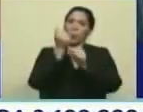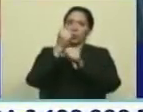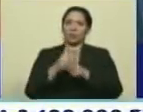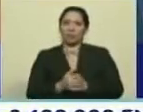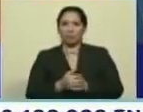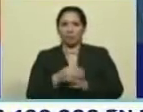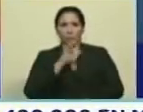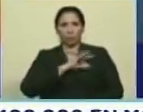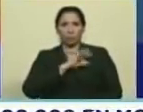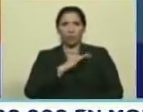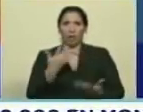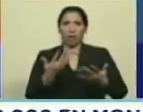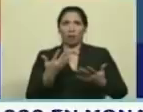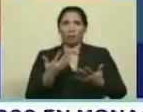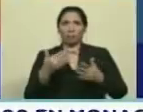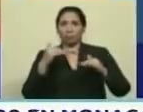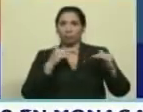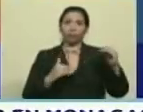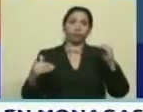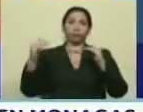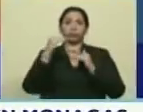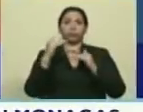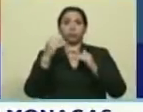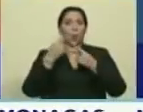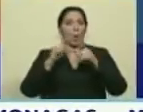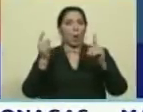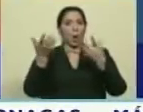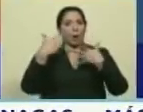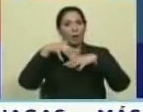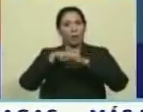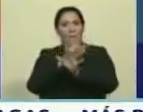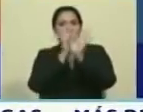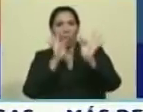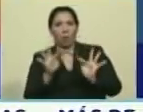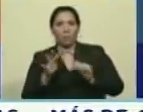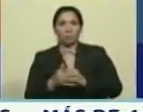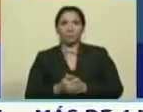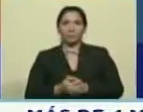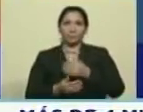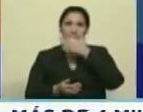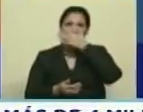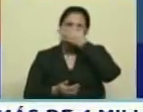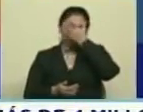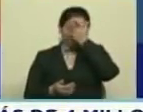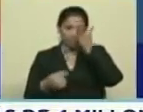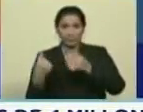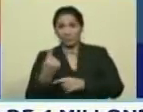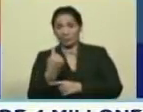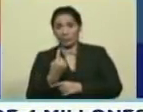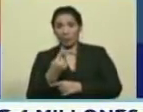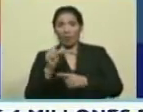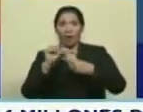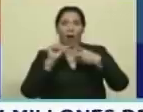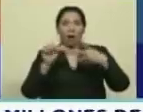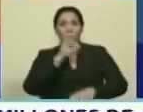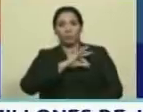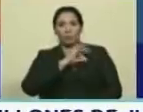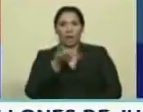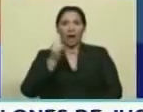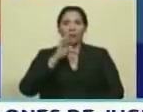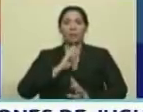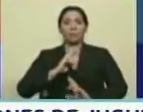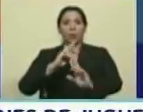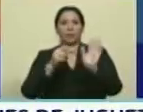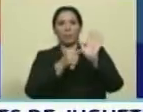de esa envergadura en otro mecanismo de integración. Pero no solo en el área social tenemos resultados que